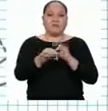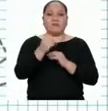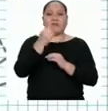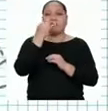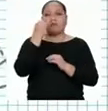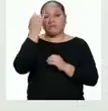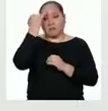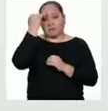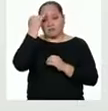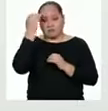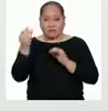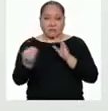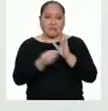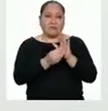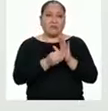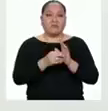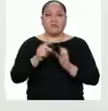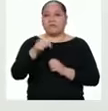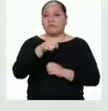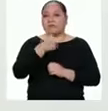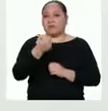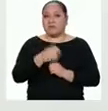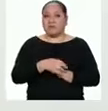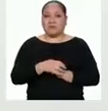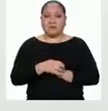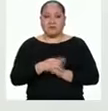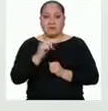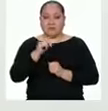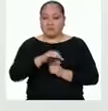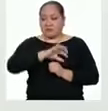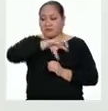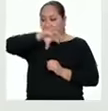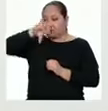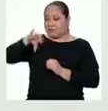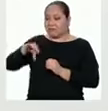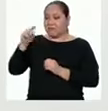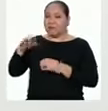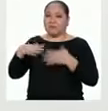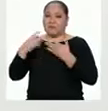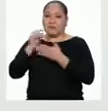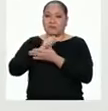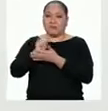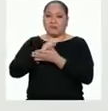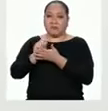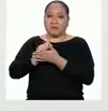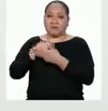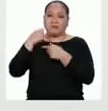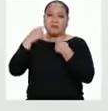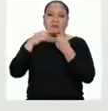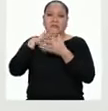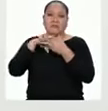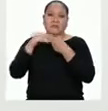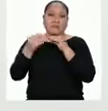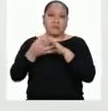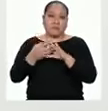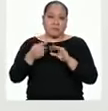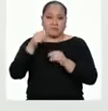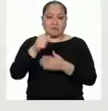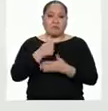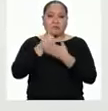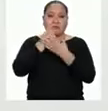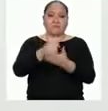incluir en tu portafolio. Otra opción es que como actividad aparte puedes redactarla a manera de cuento o cómic para que te